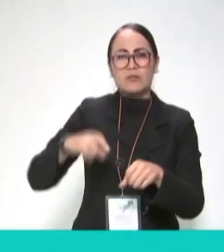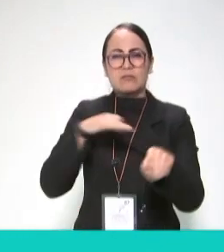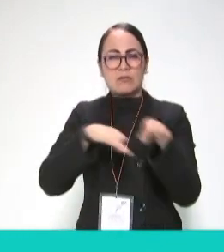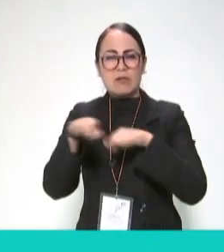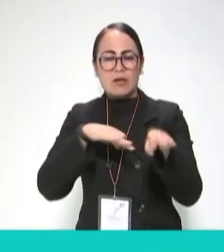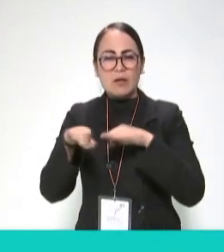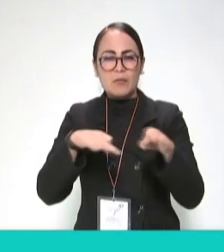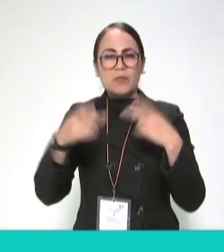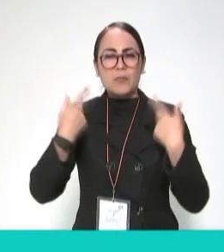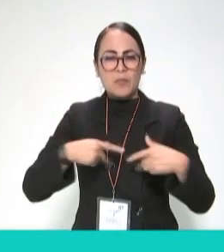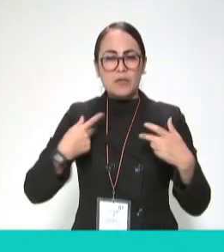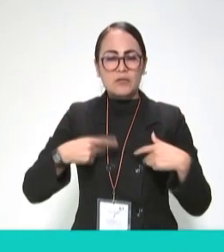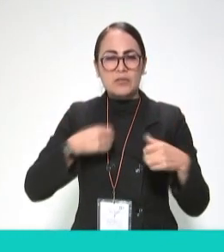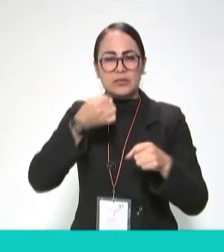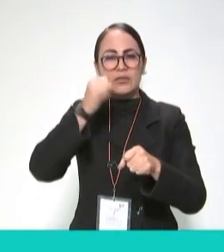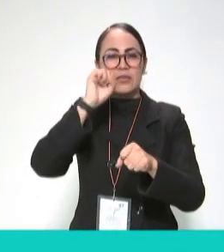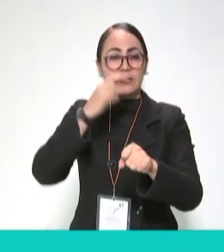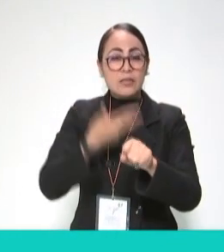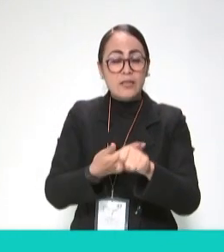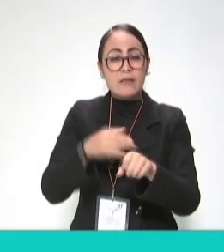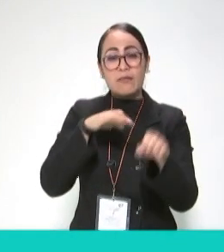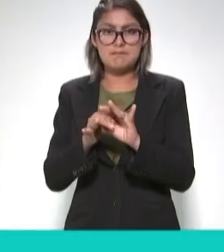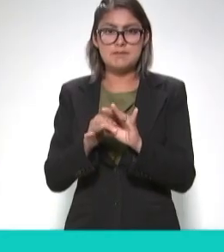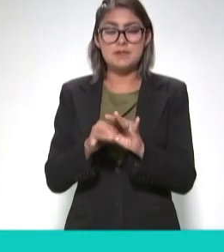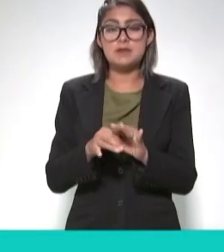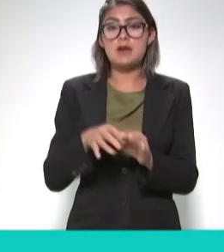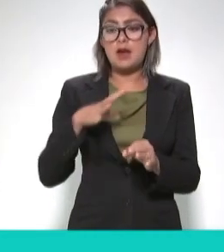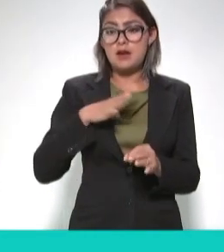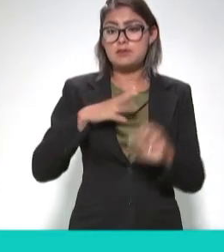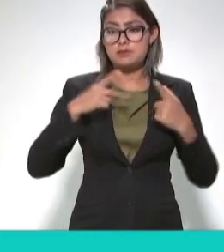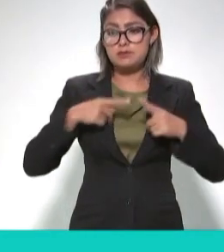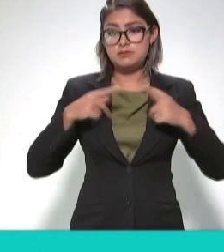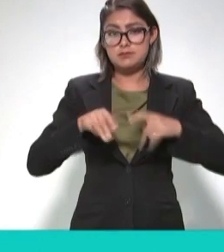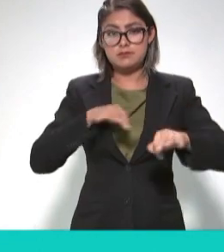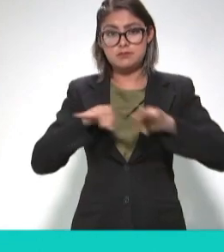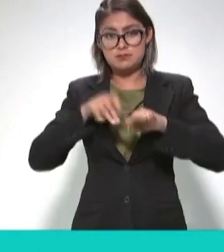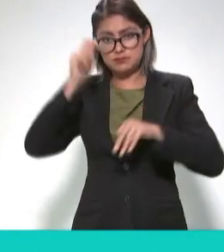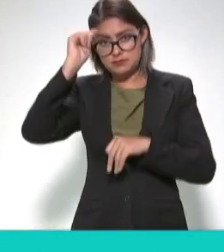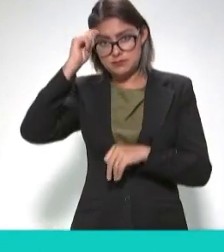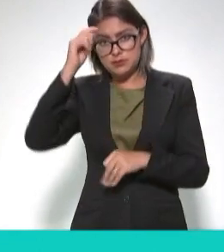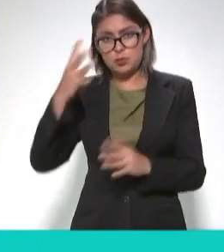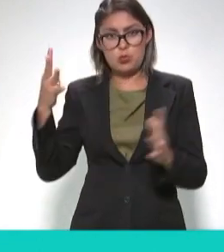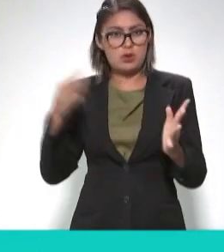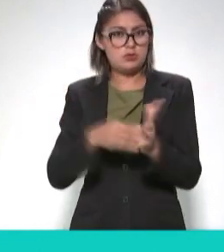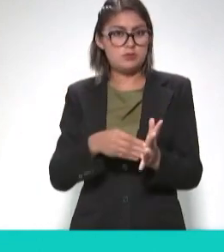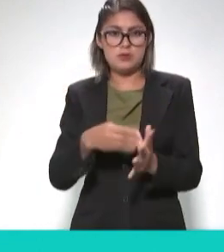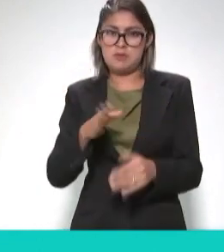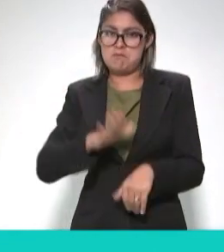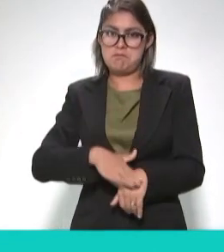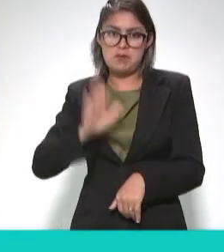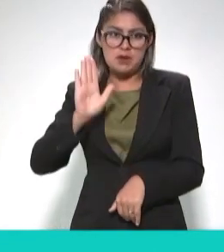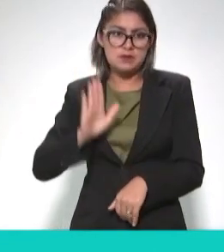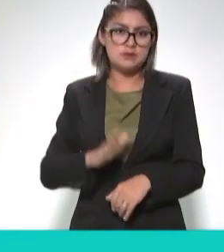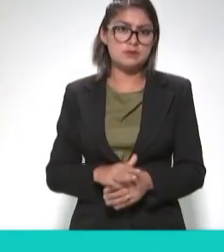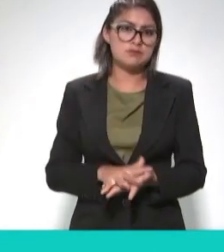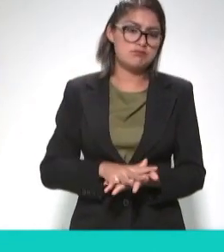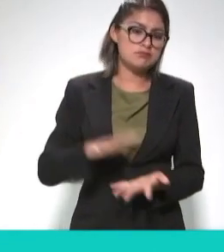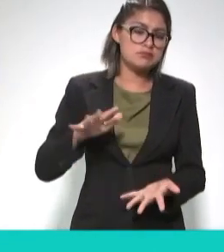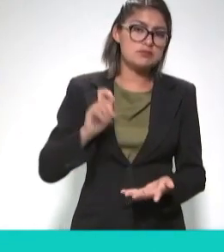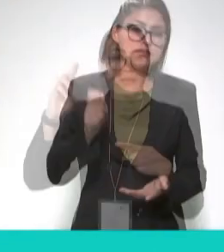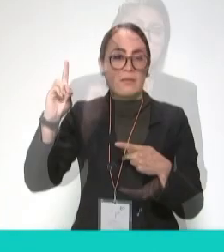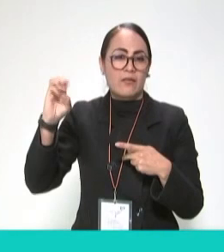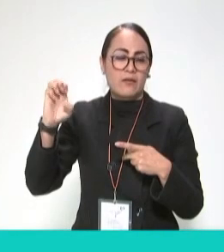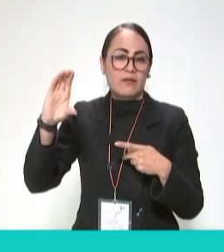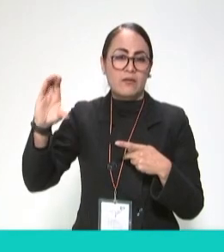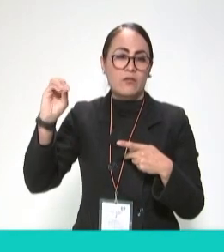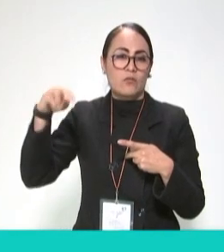trabajo dijo no tener facultades para contar con lo solicitado argumentos que motivaron la inconformidad en el solicitante quien decidió acudir al inai para la revisión